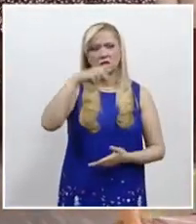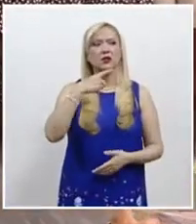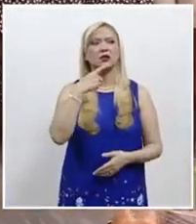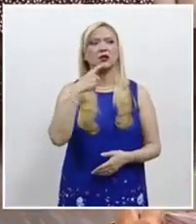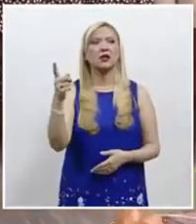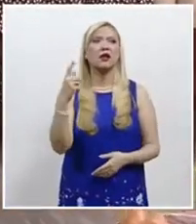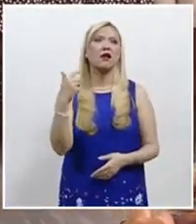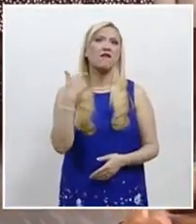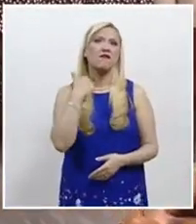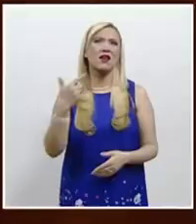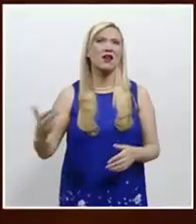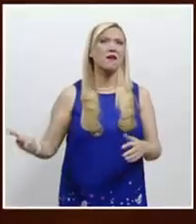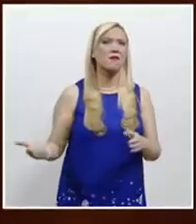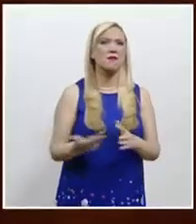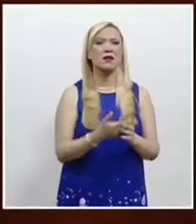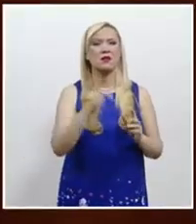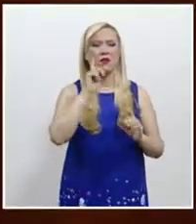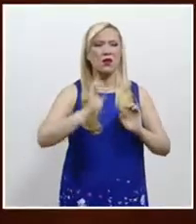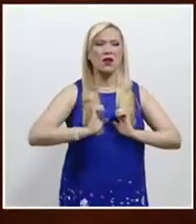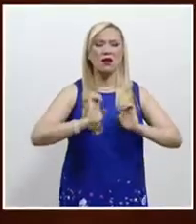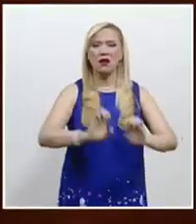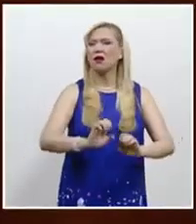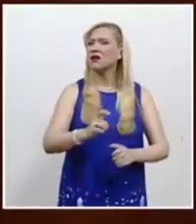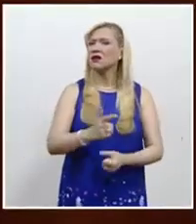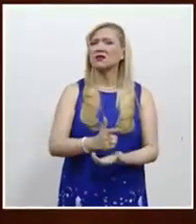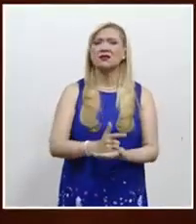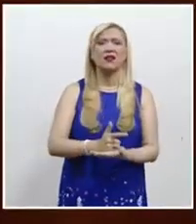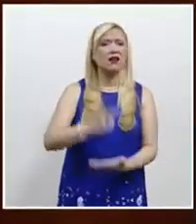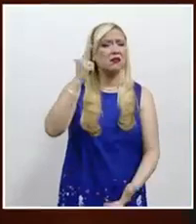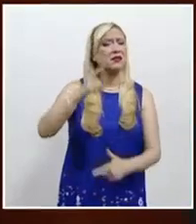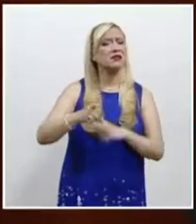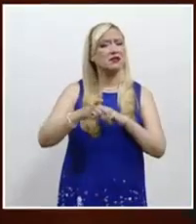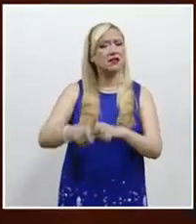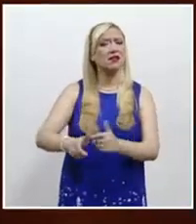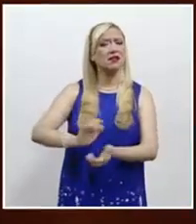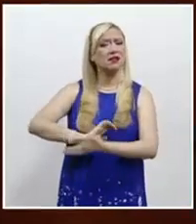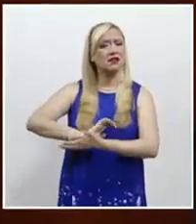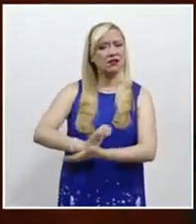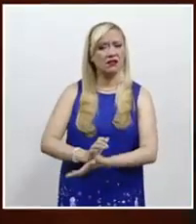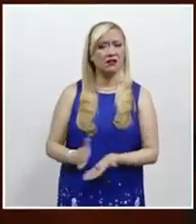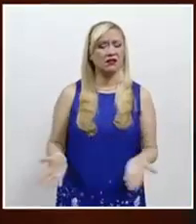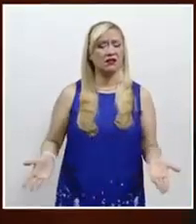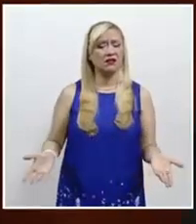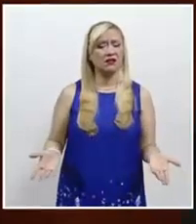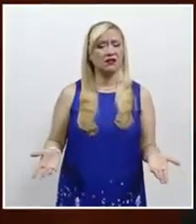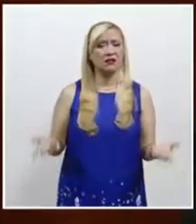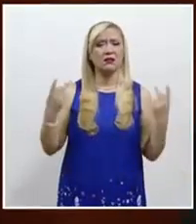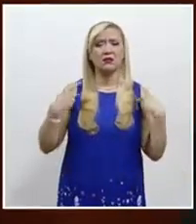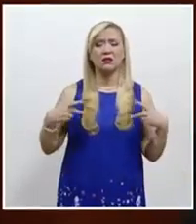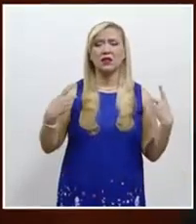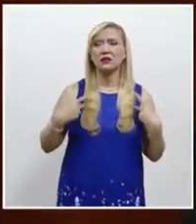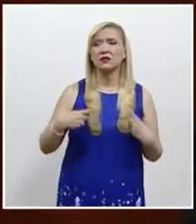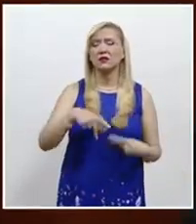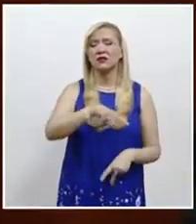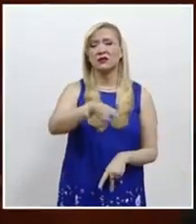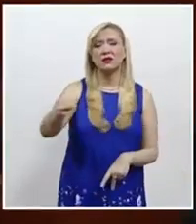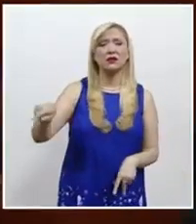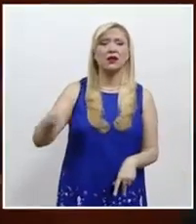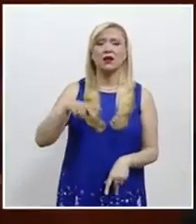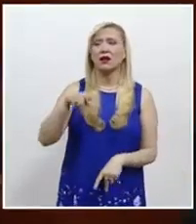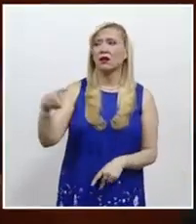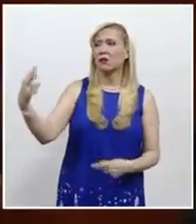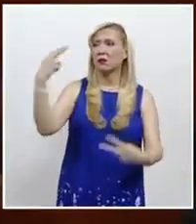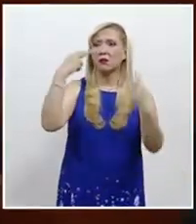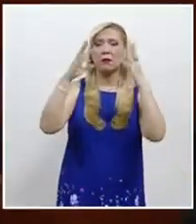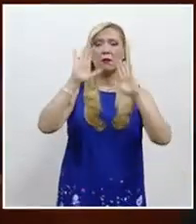sigue siendo una de las consecuencias graves de la discriminación. Personas que consideran que somos de